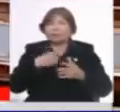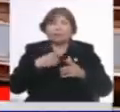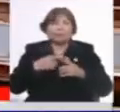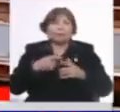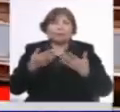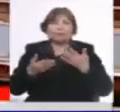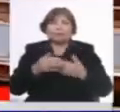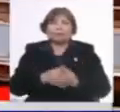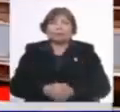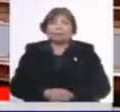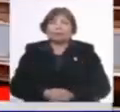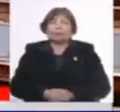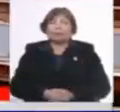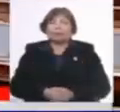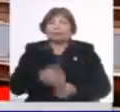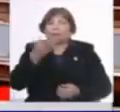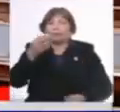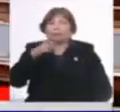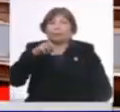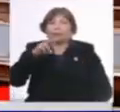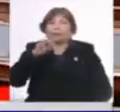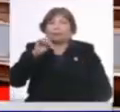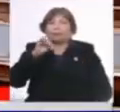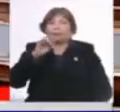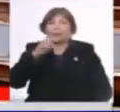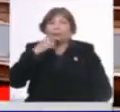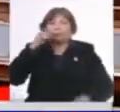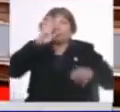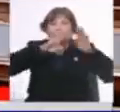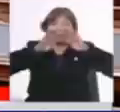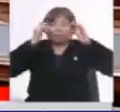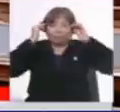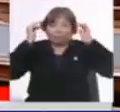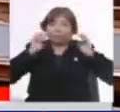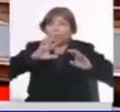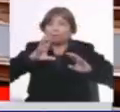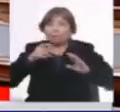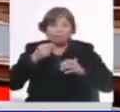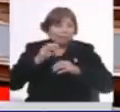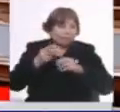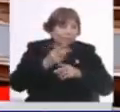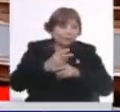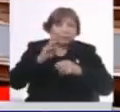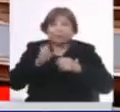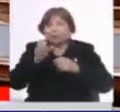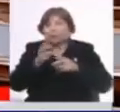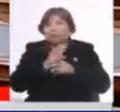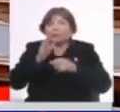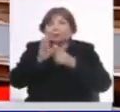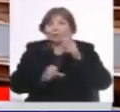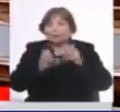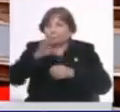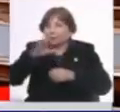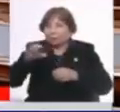entonces, usted, premier, que está preocupado por la seguridad ciudadana también, ¿no es cierto? Había